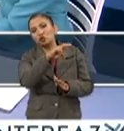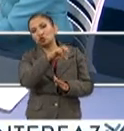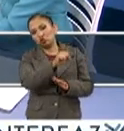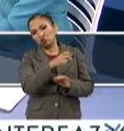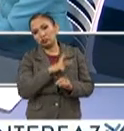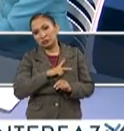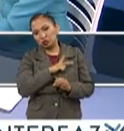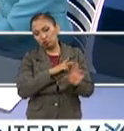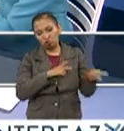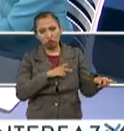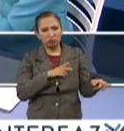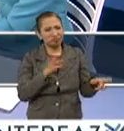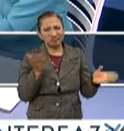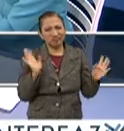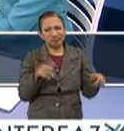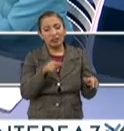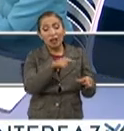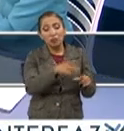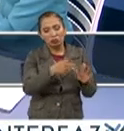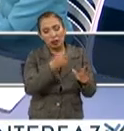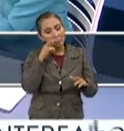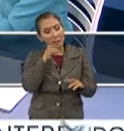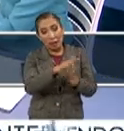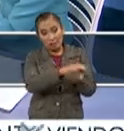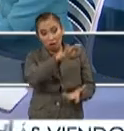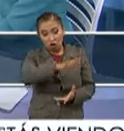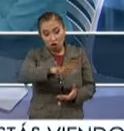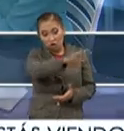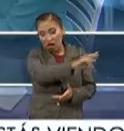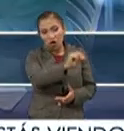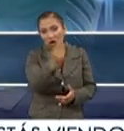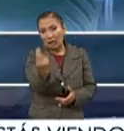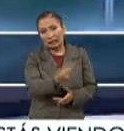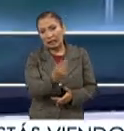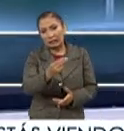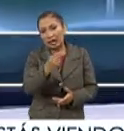Y muchos de ellos, yo te diría que la gran mayoría no van a